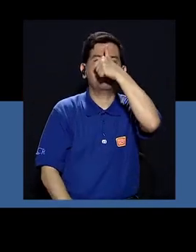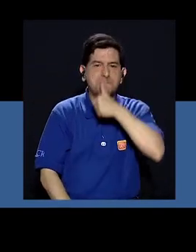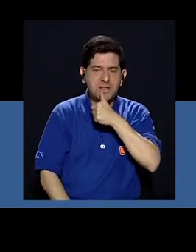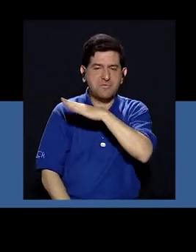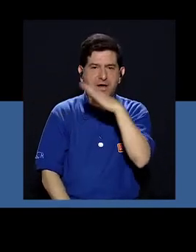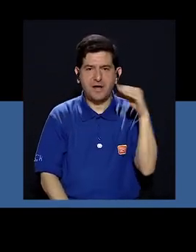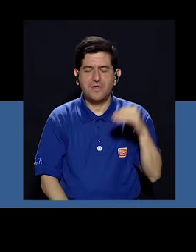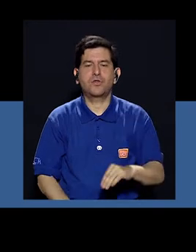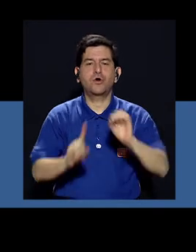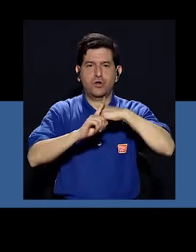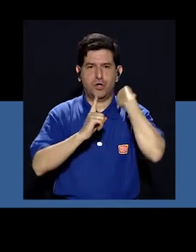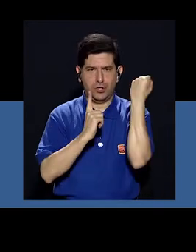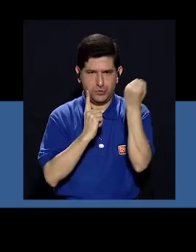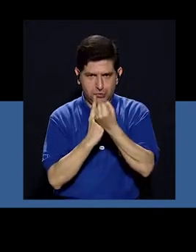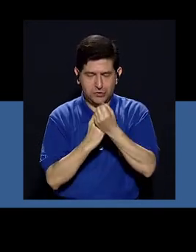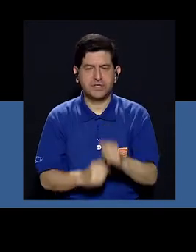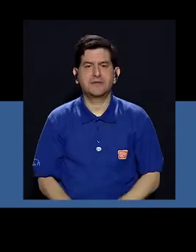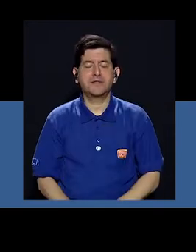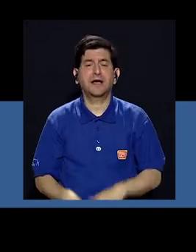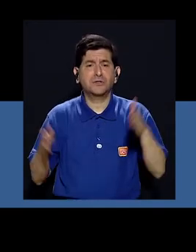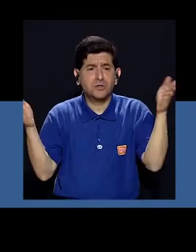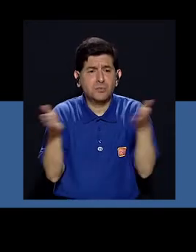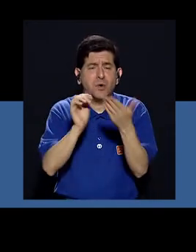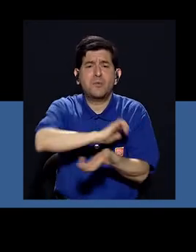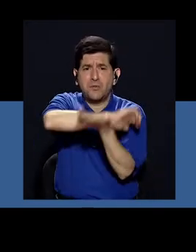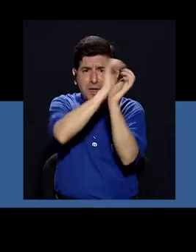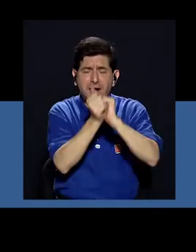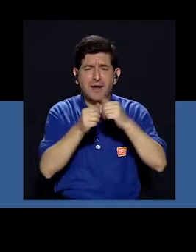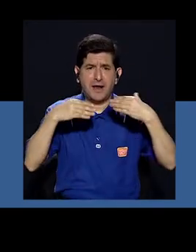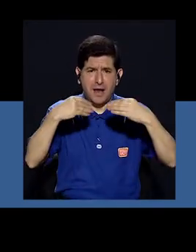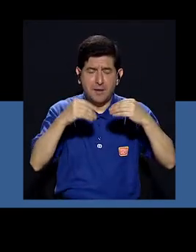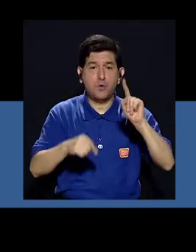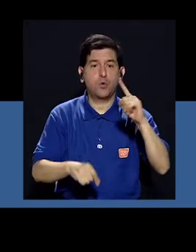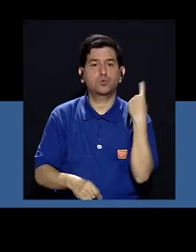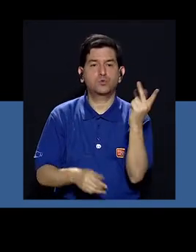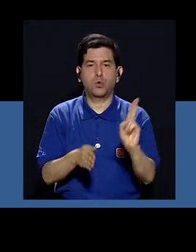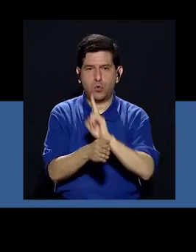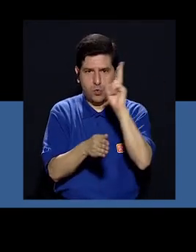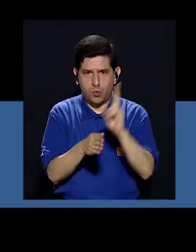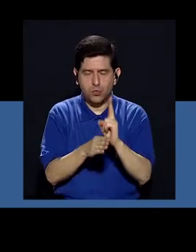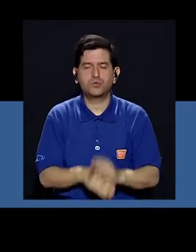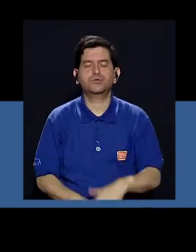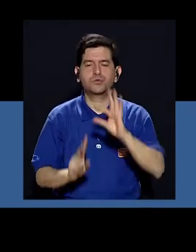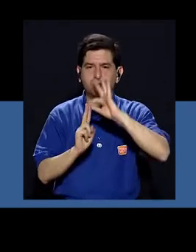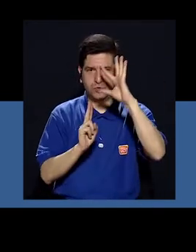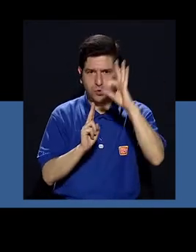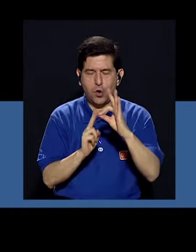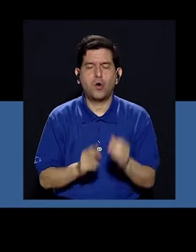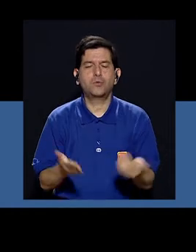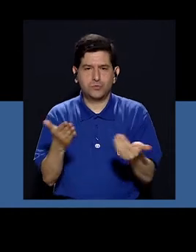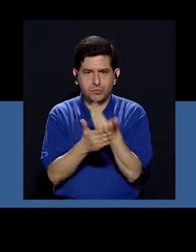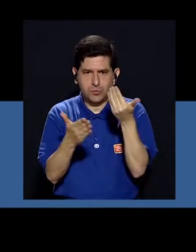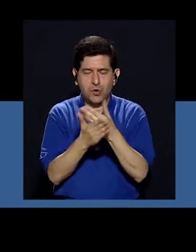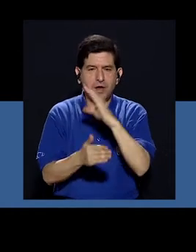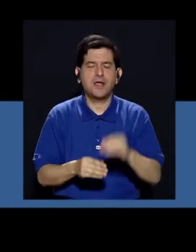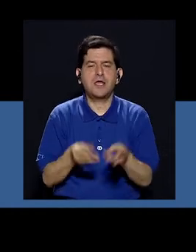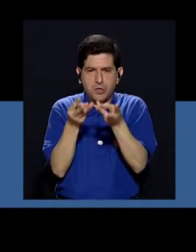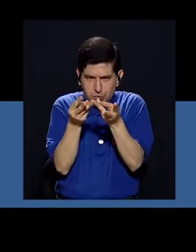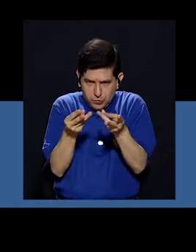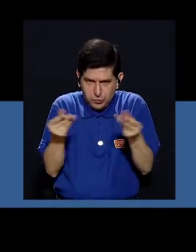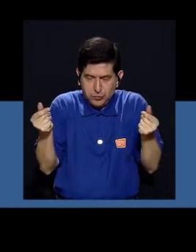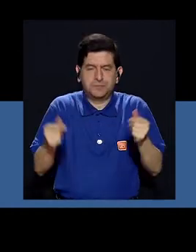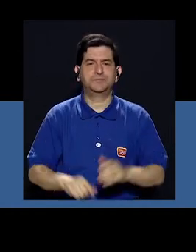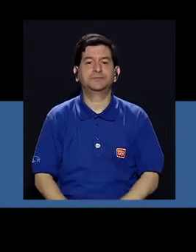sector privado y la sociedad civil para promover el cambio de plástico de un solo uso por alternativas renovables y